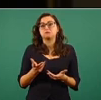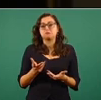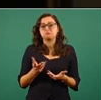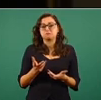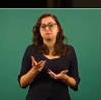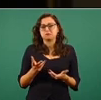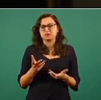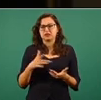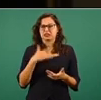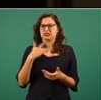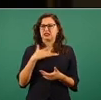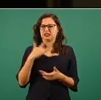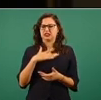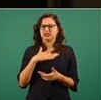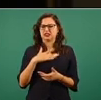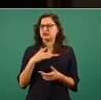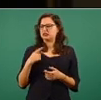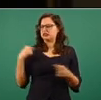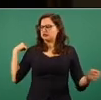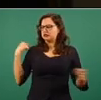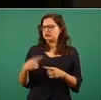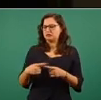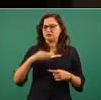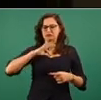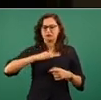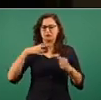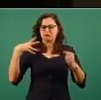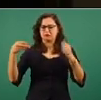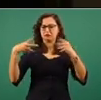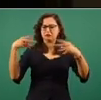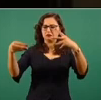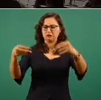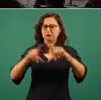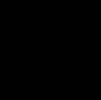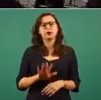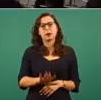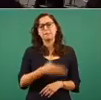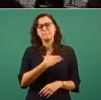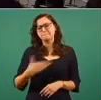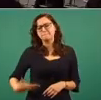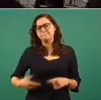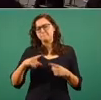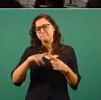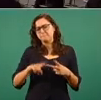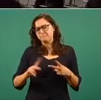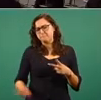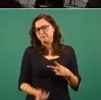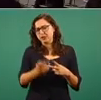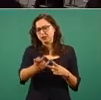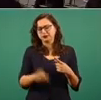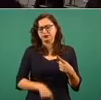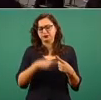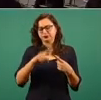Reflexiona y dice, claro, estos no van a entender nunca. Para ellos estar mal es comprometerse con la gente